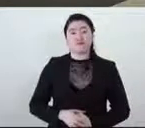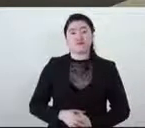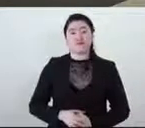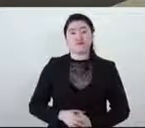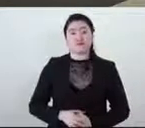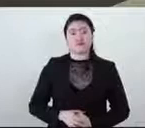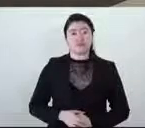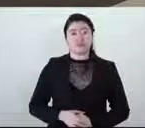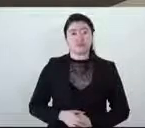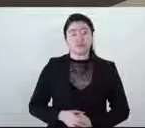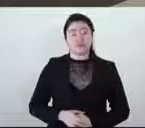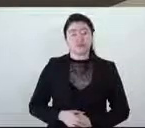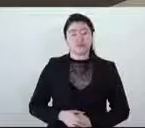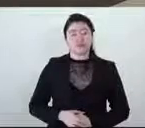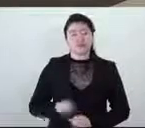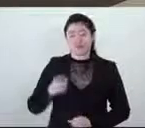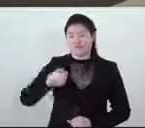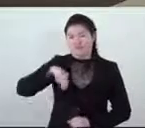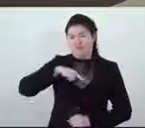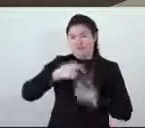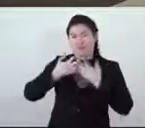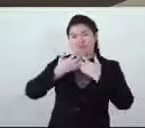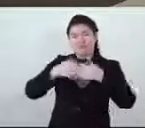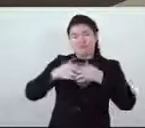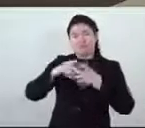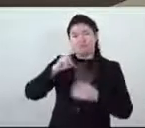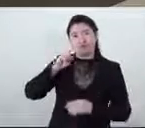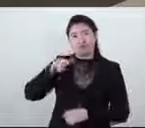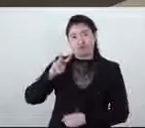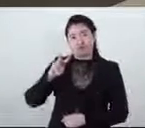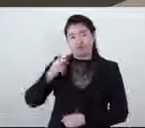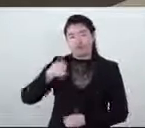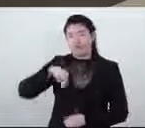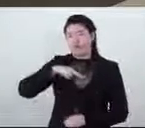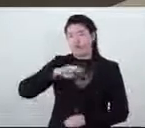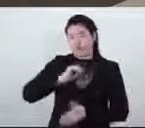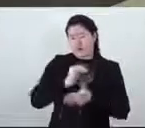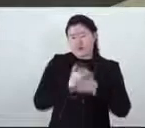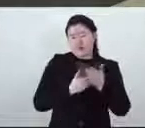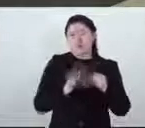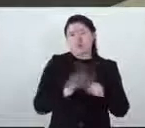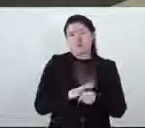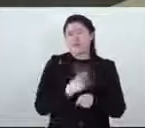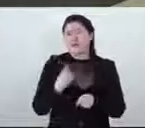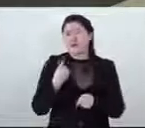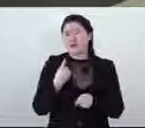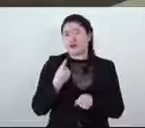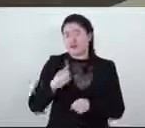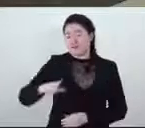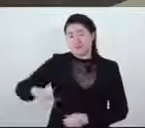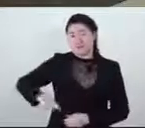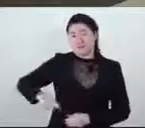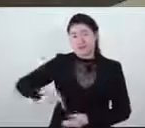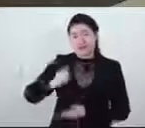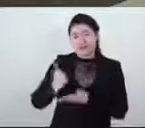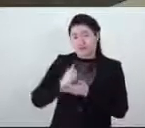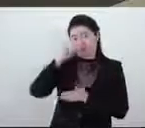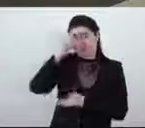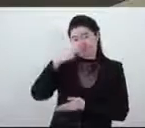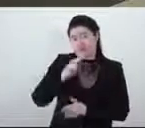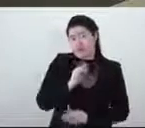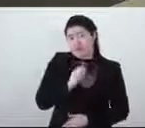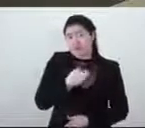Bueno, la compañía DNB, fuimos contratados por el gobierno de la Ciudad de